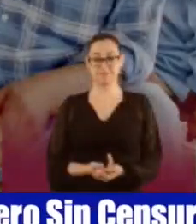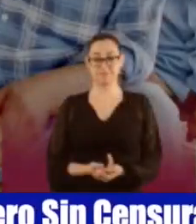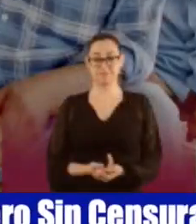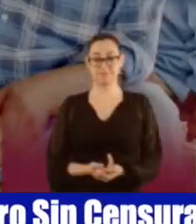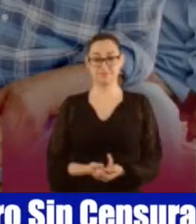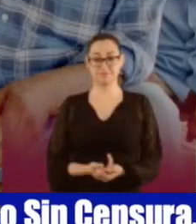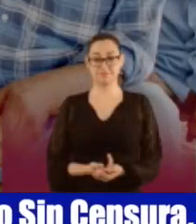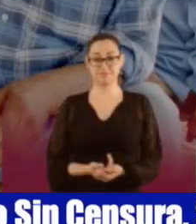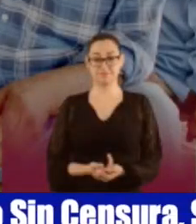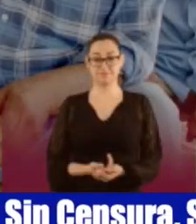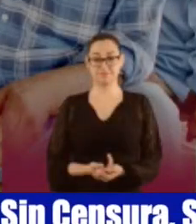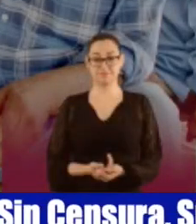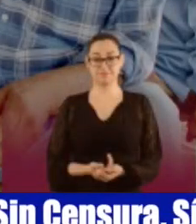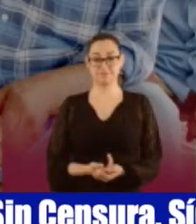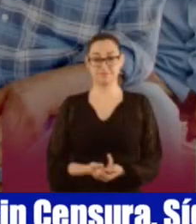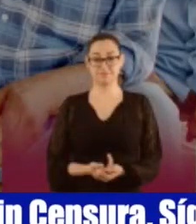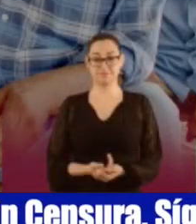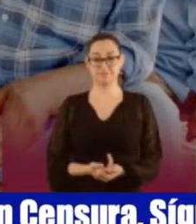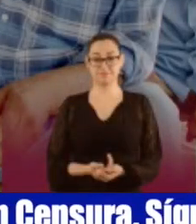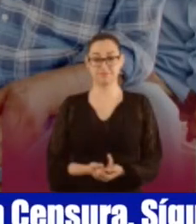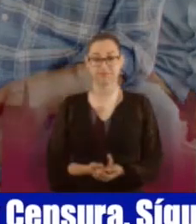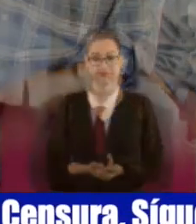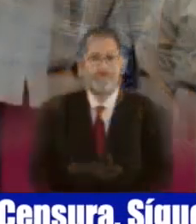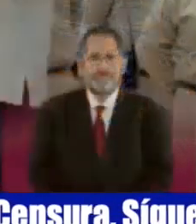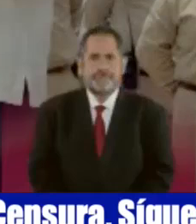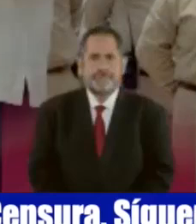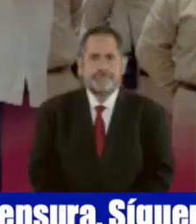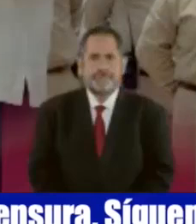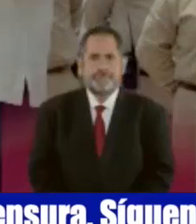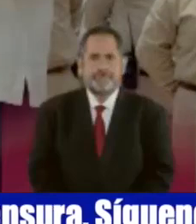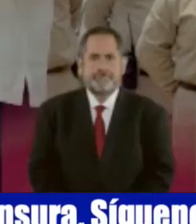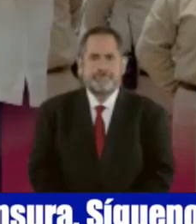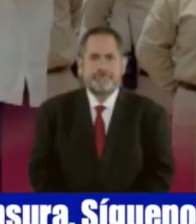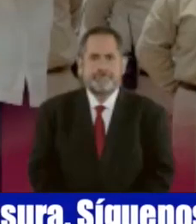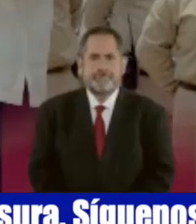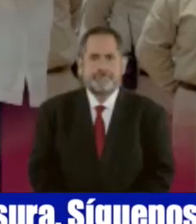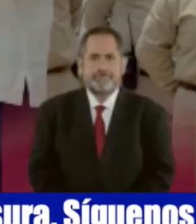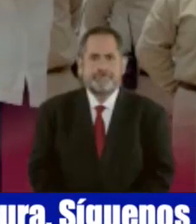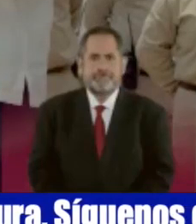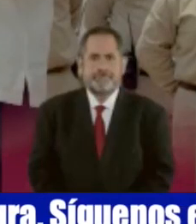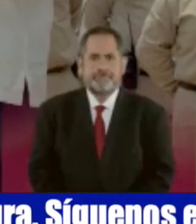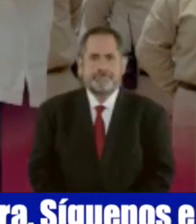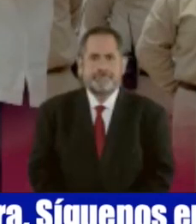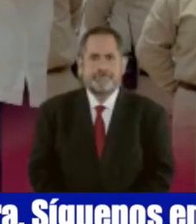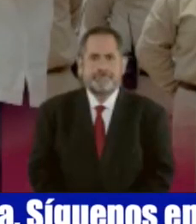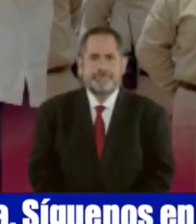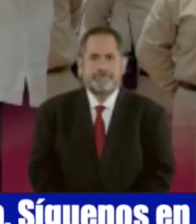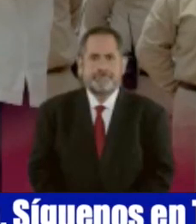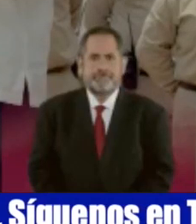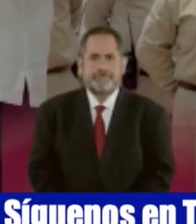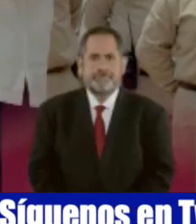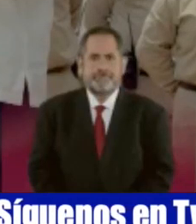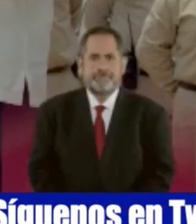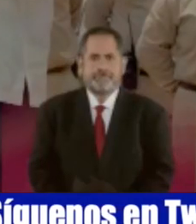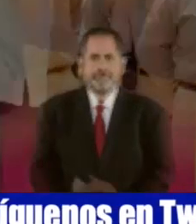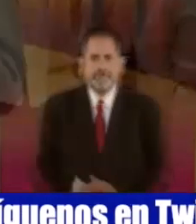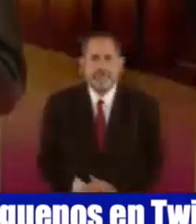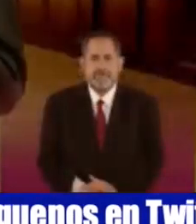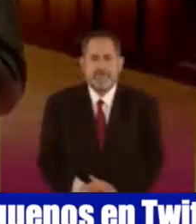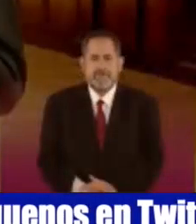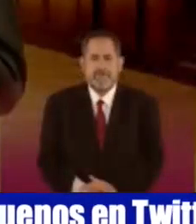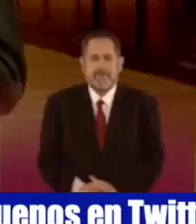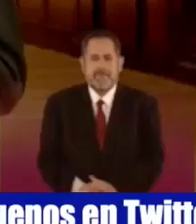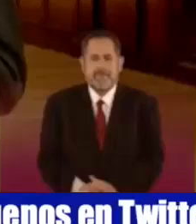personaje. Y el presidente lo ha dicho una y otra vez, mi mejor escudo es la honestidad. Es